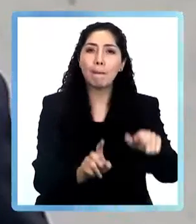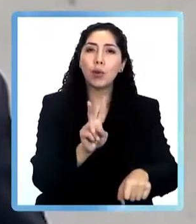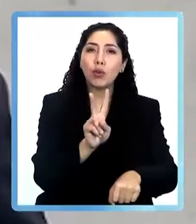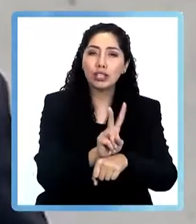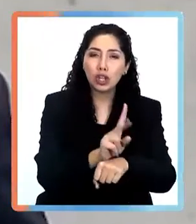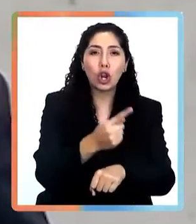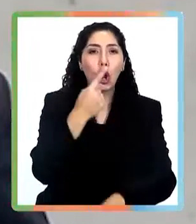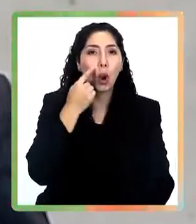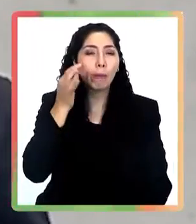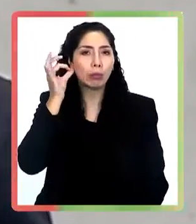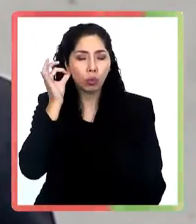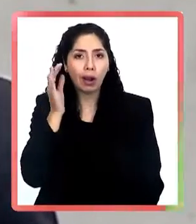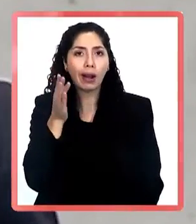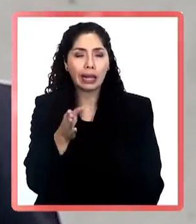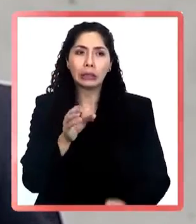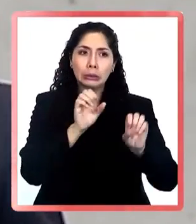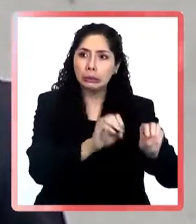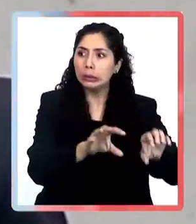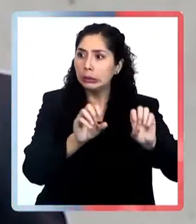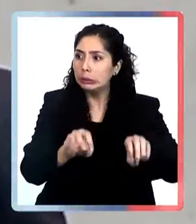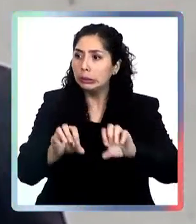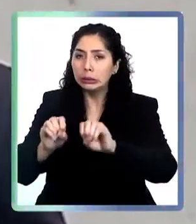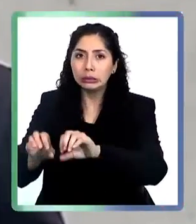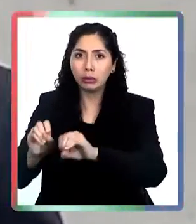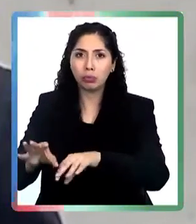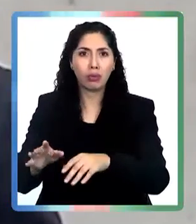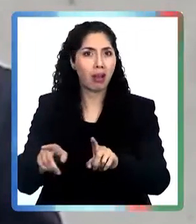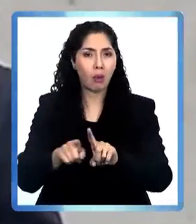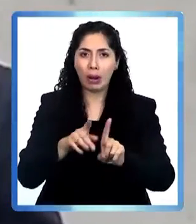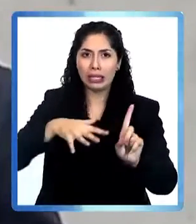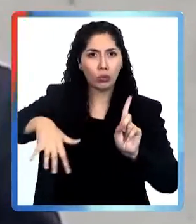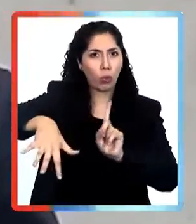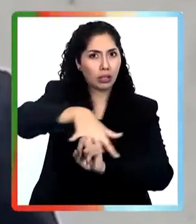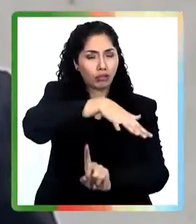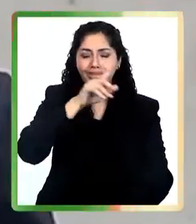adelante la tarea de educar en medio de tan difíciles